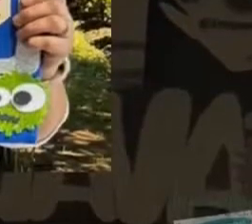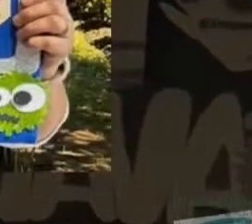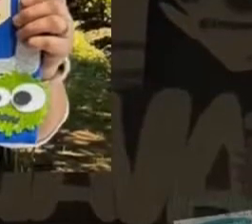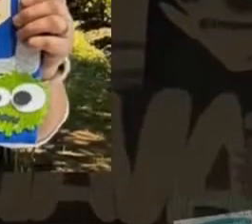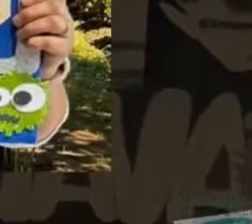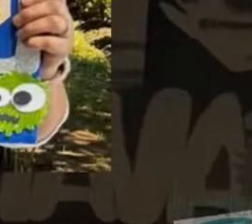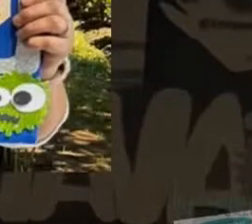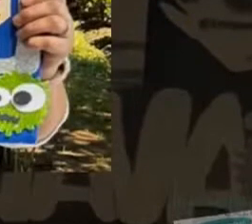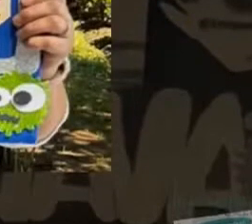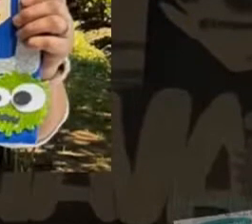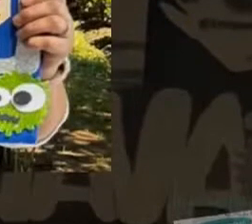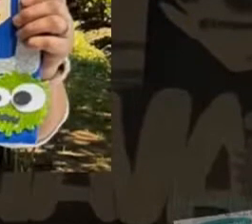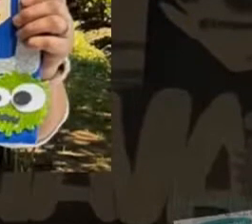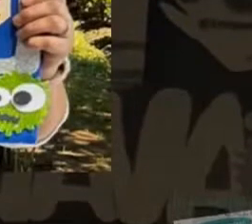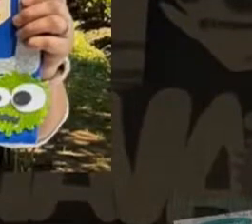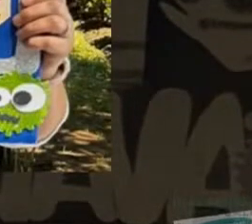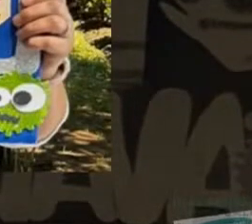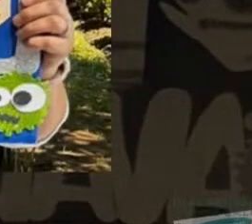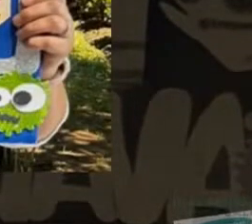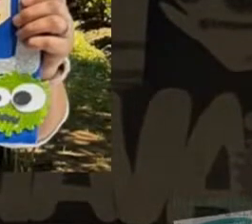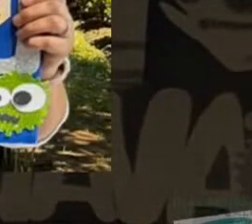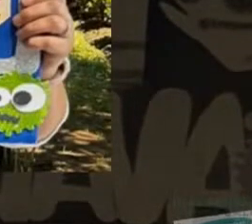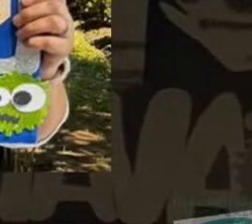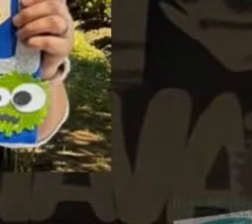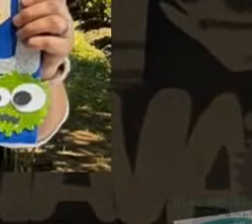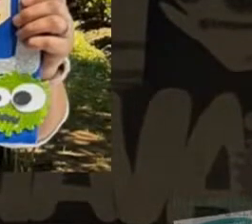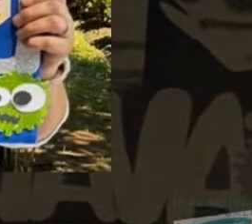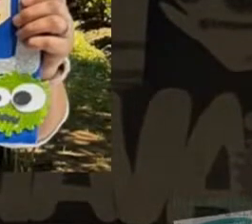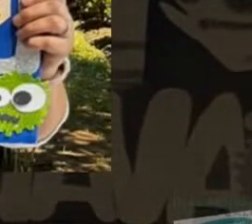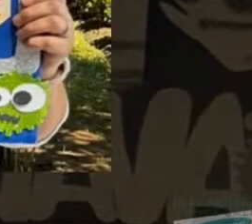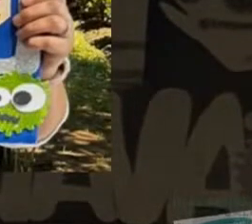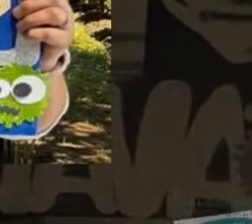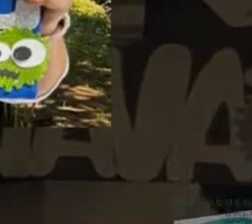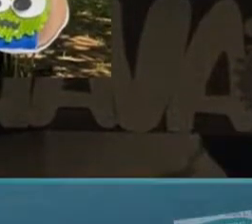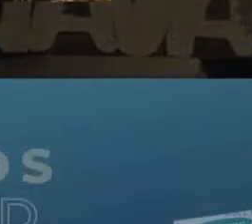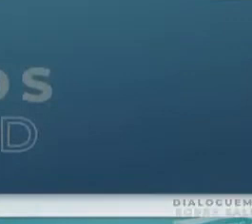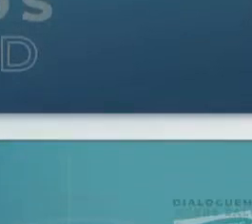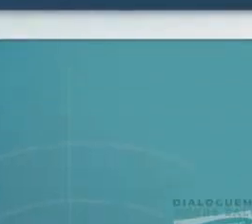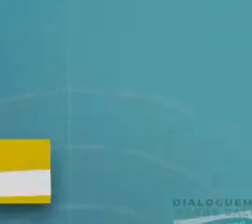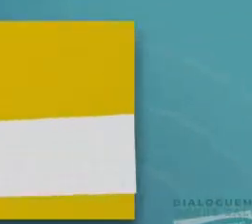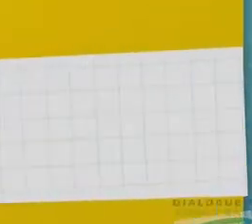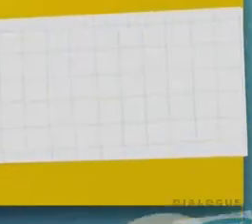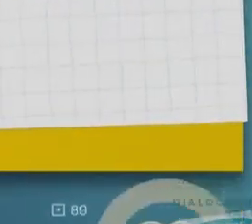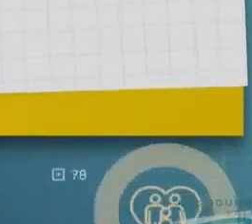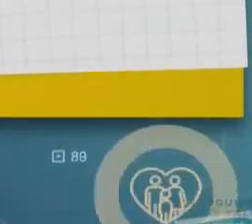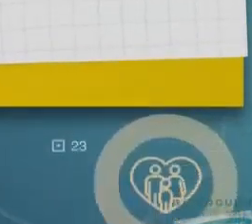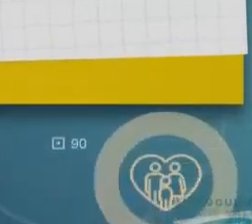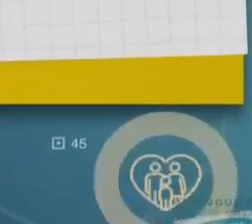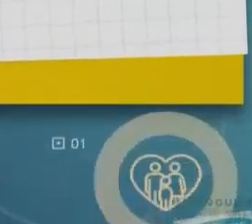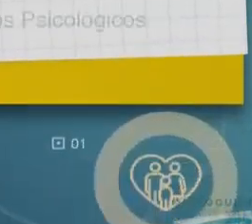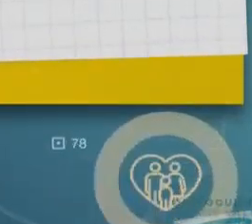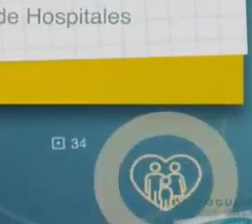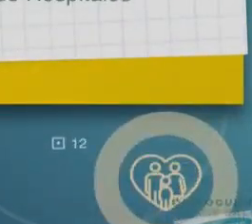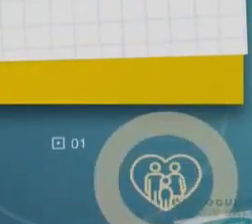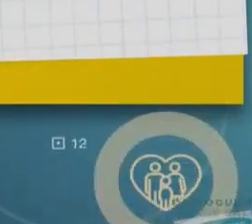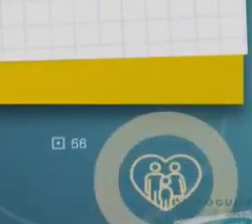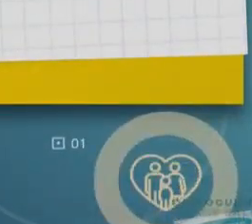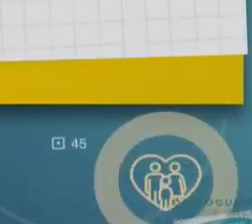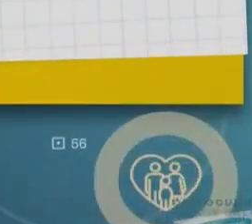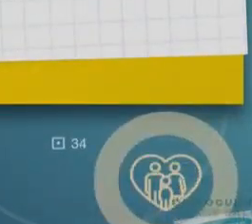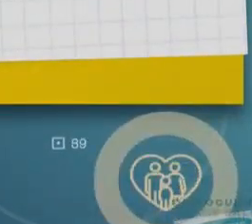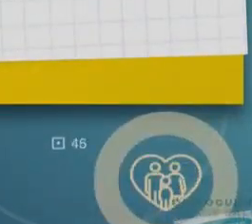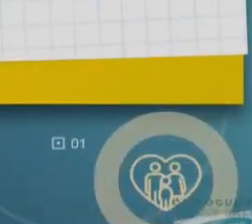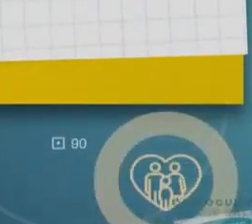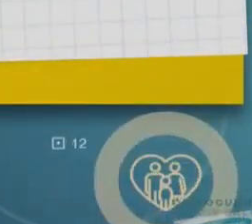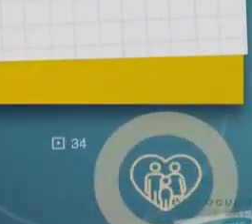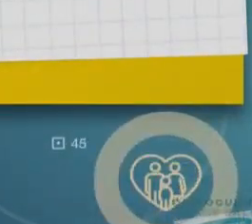Especialista en psiquiatría y psiquiatría infantil y del adolescente. Cuenta con diplomados en primeros auxilios